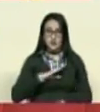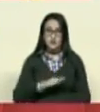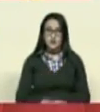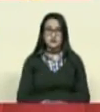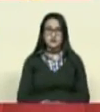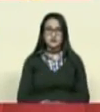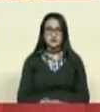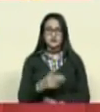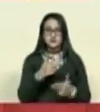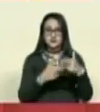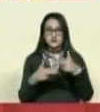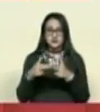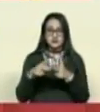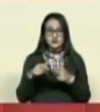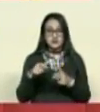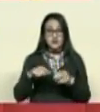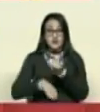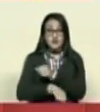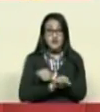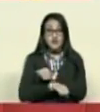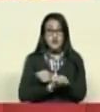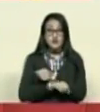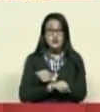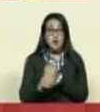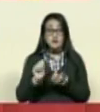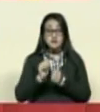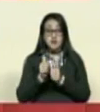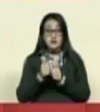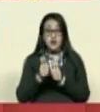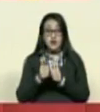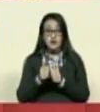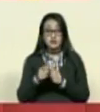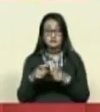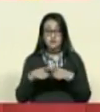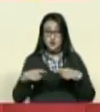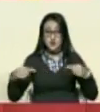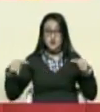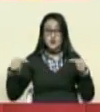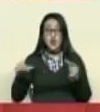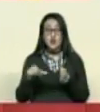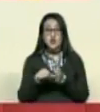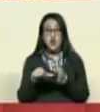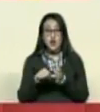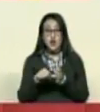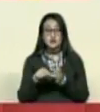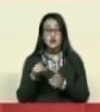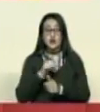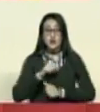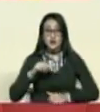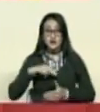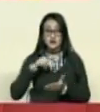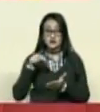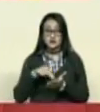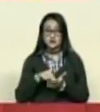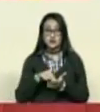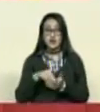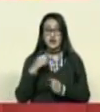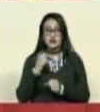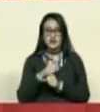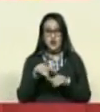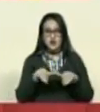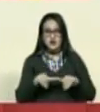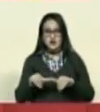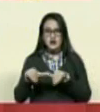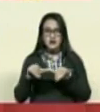La construcción del campo de fútbol y pistas de atletismo tipo óvalo en la sede de la Academia Militar de la Guardia Nacional Bolivariana y trabajos de